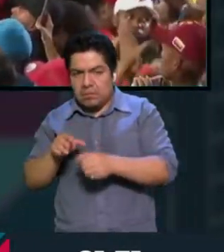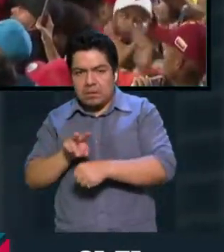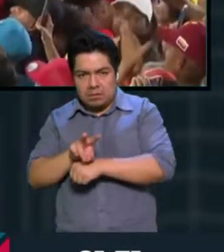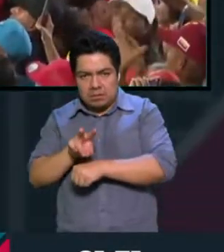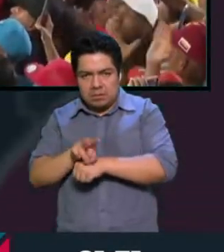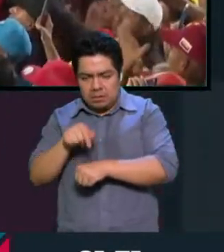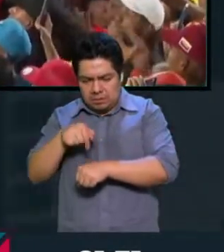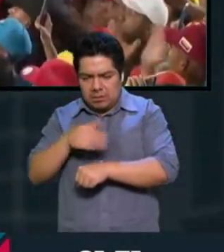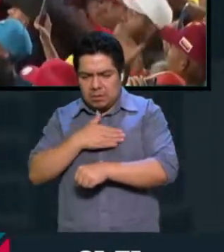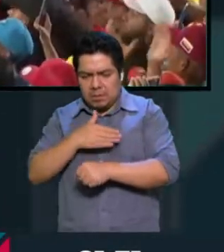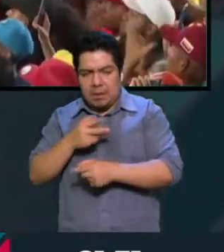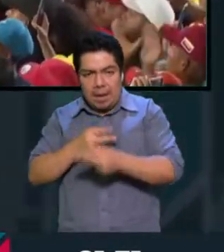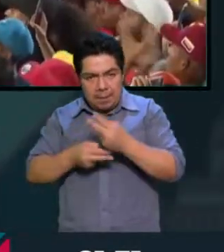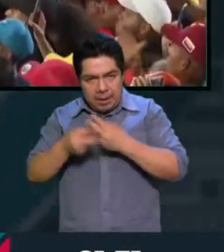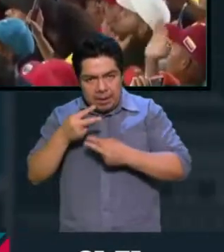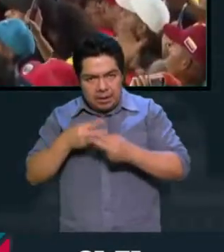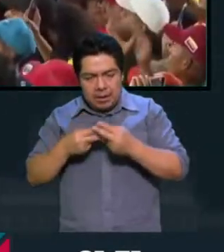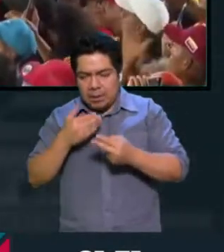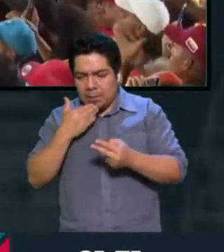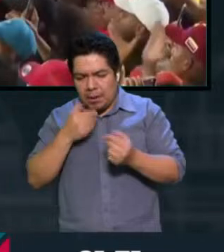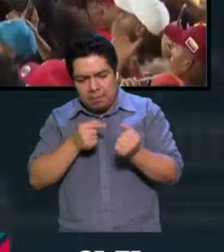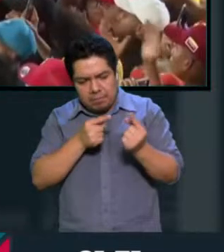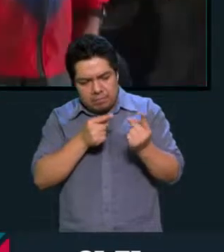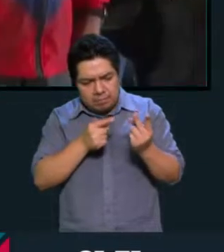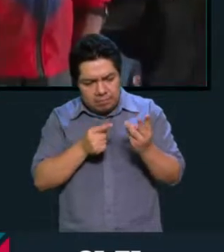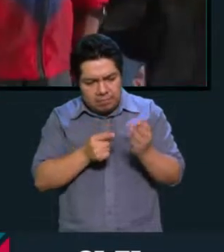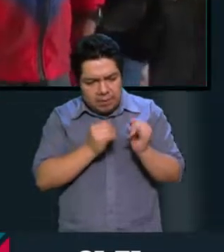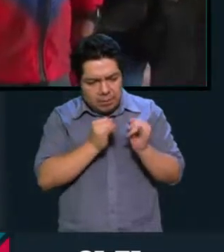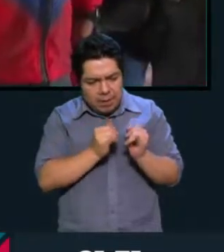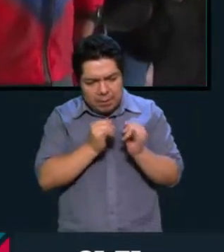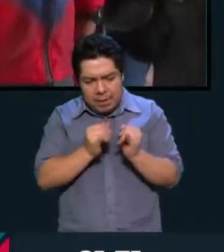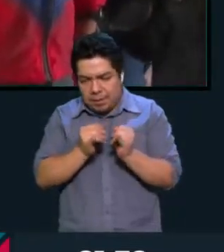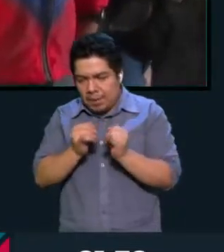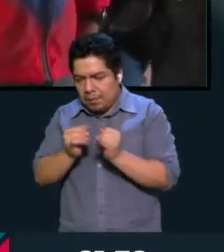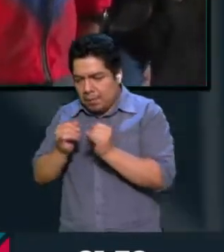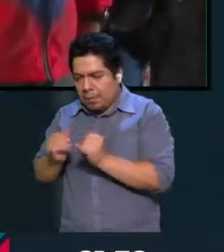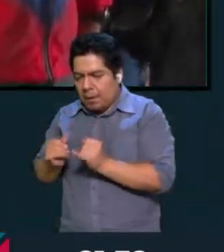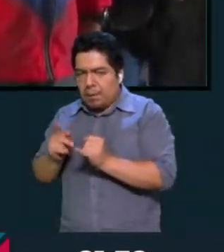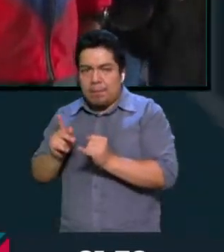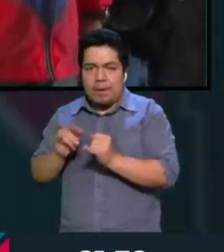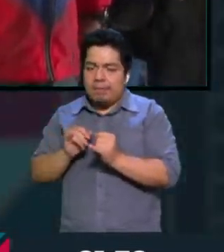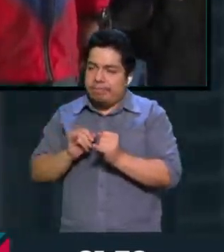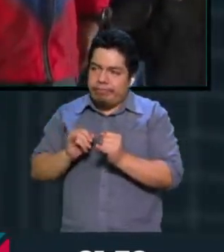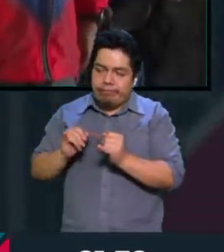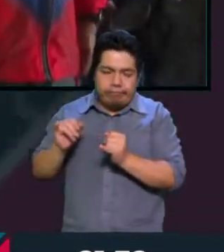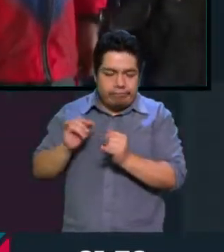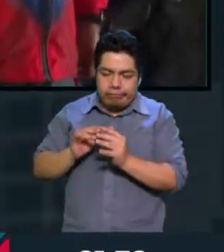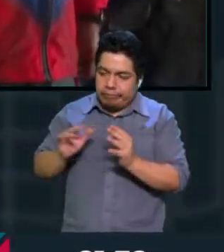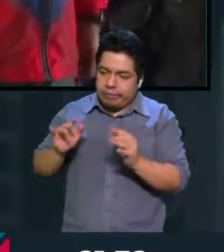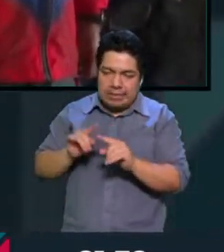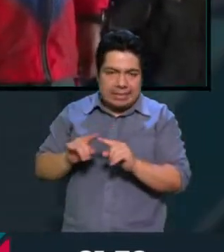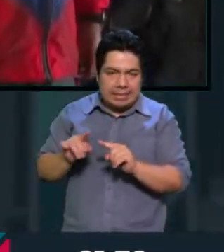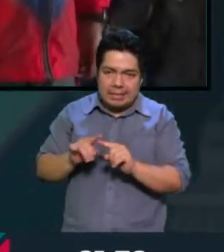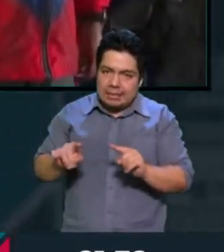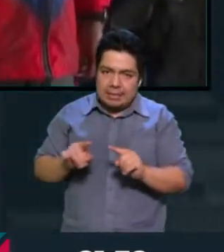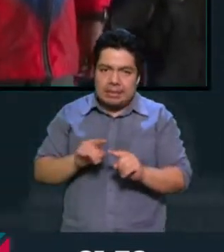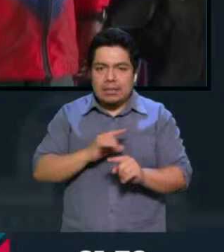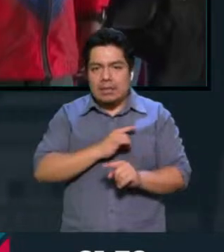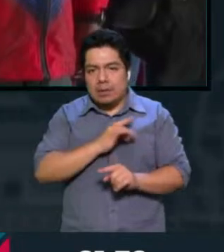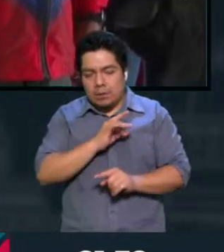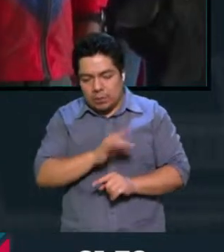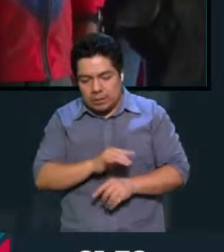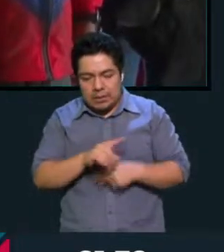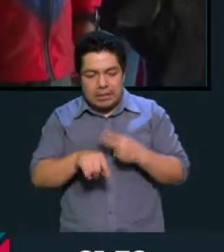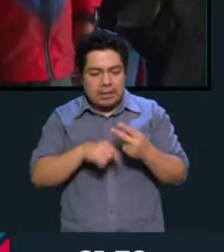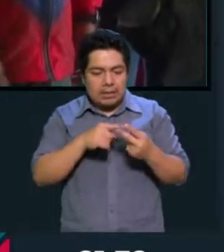a este país y con muchos perfiles, pero estamos lejos de la experiencia de Chile, de